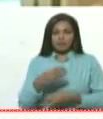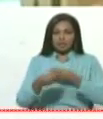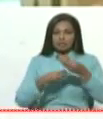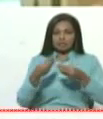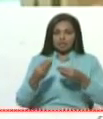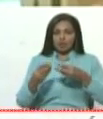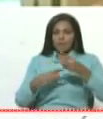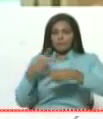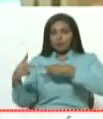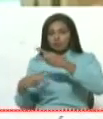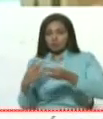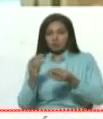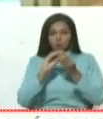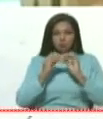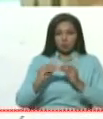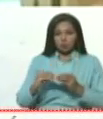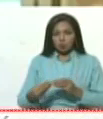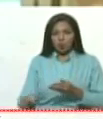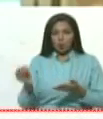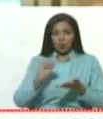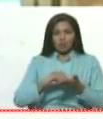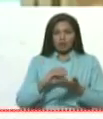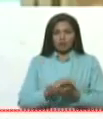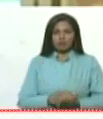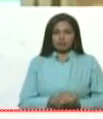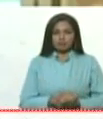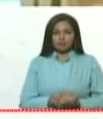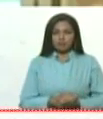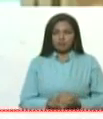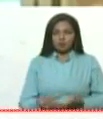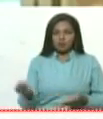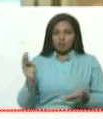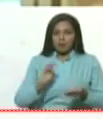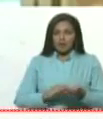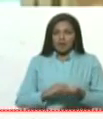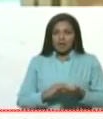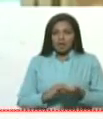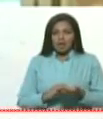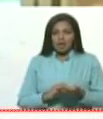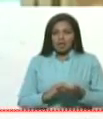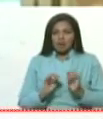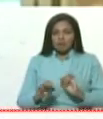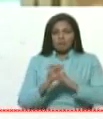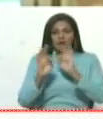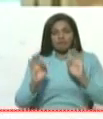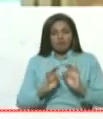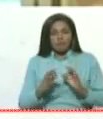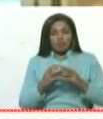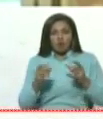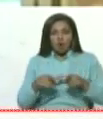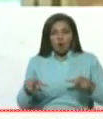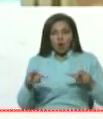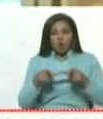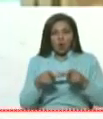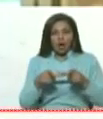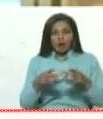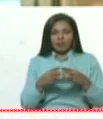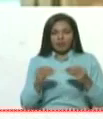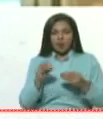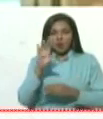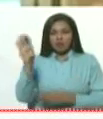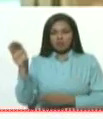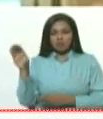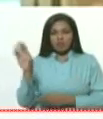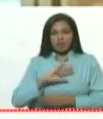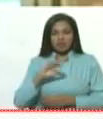proceso de reurbanización, de reactualización urbana de todos los espacios de todas las ciudades del